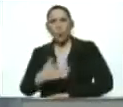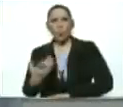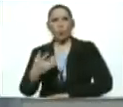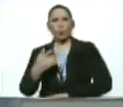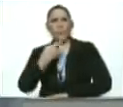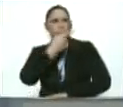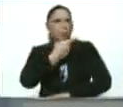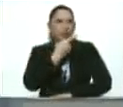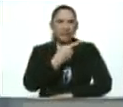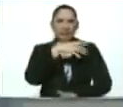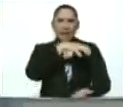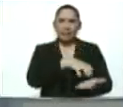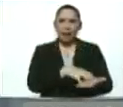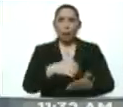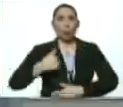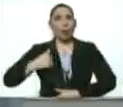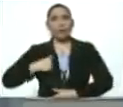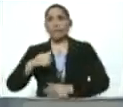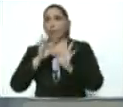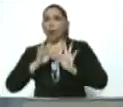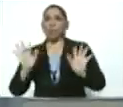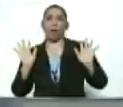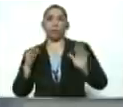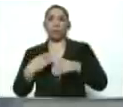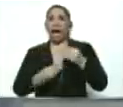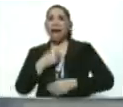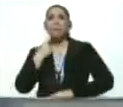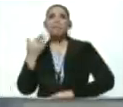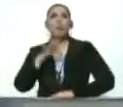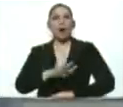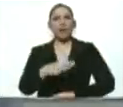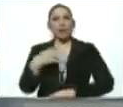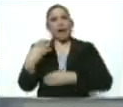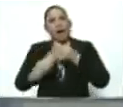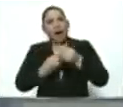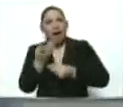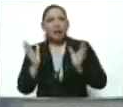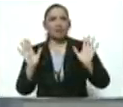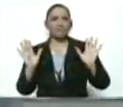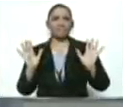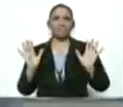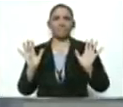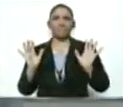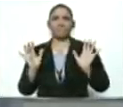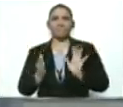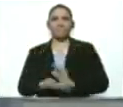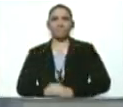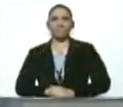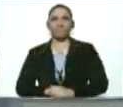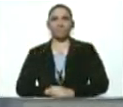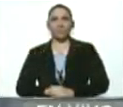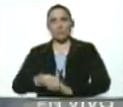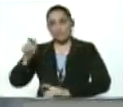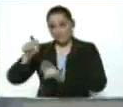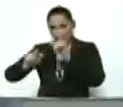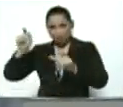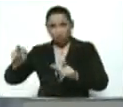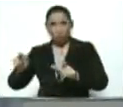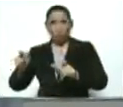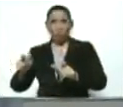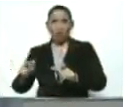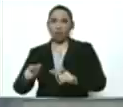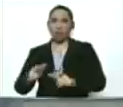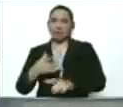motivo hagan de la muerte, hagan de las personas que